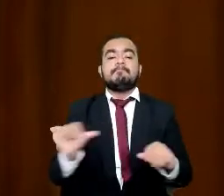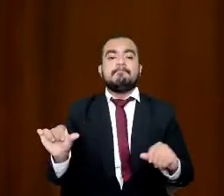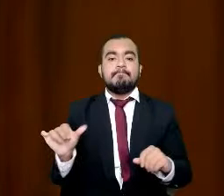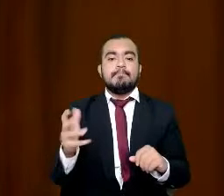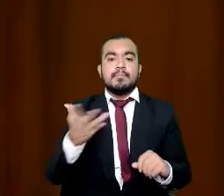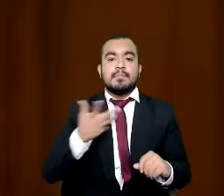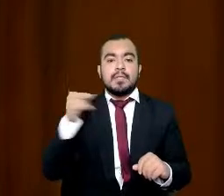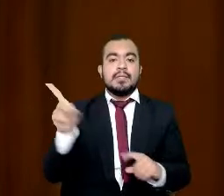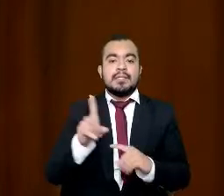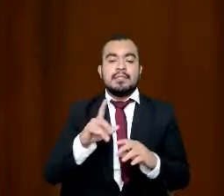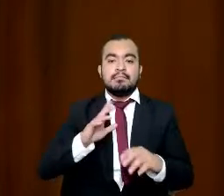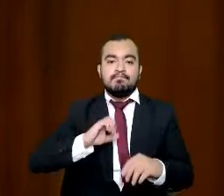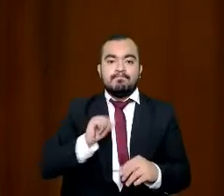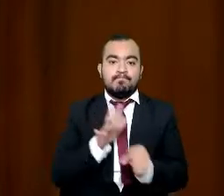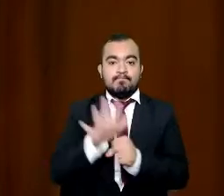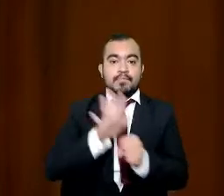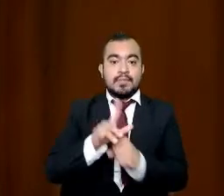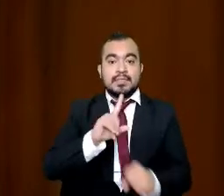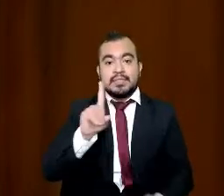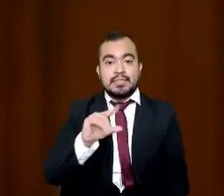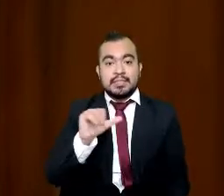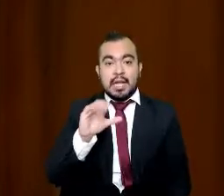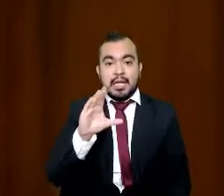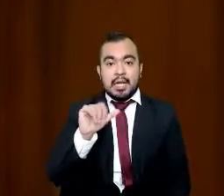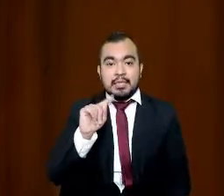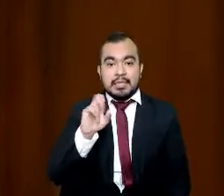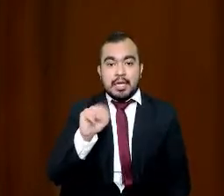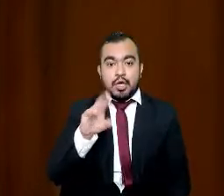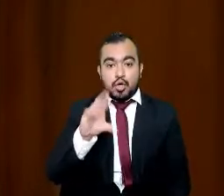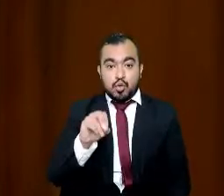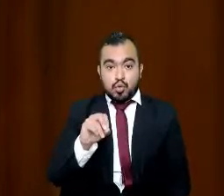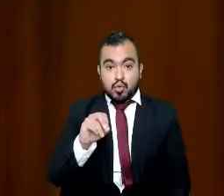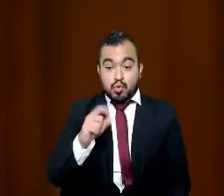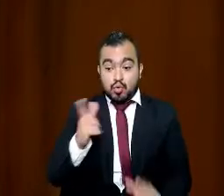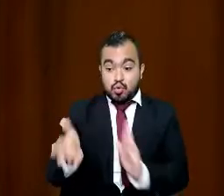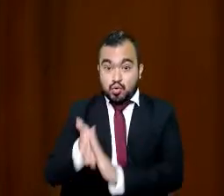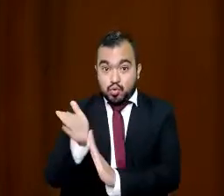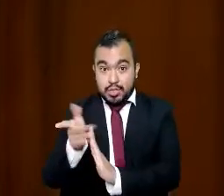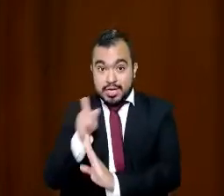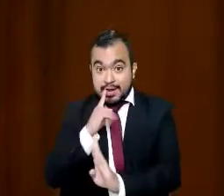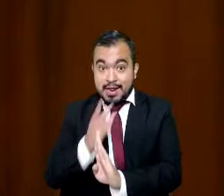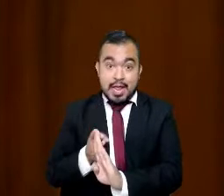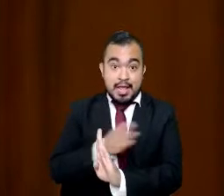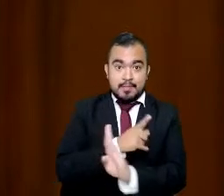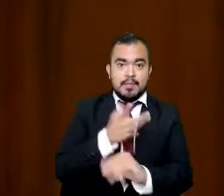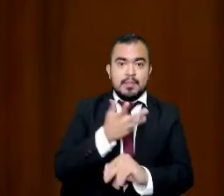Zacatenco. Nosotros, antes de empezar a construir, obtuvimos los permisos ambientales.